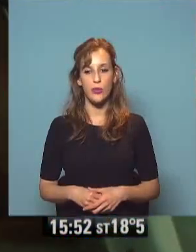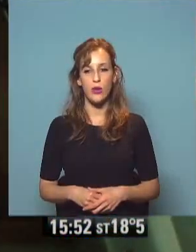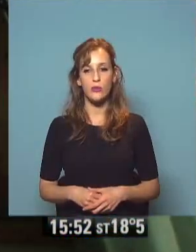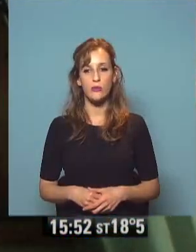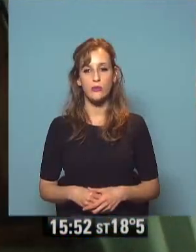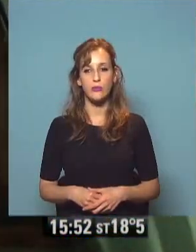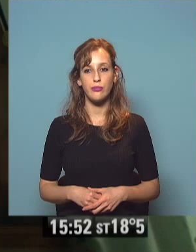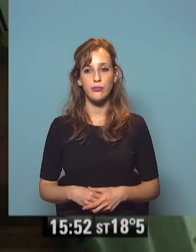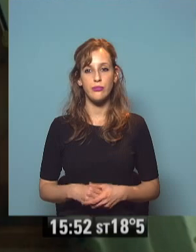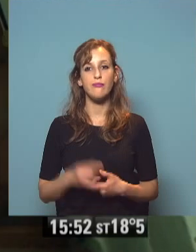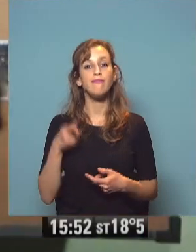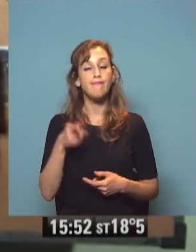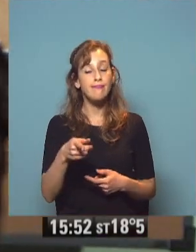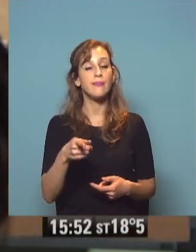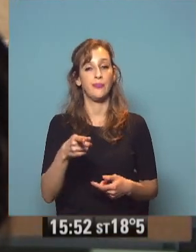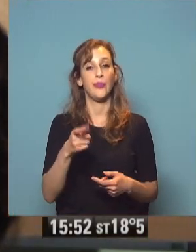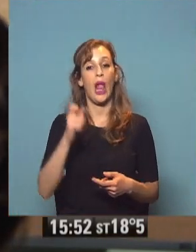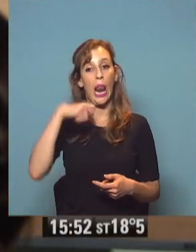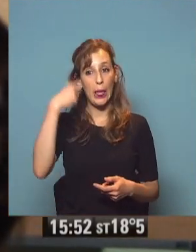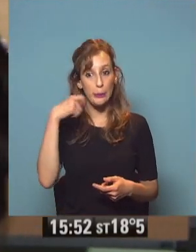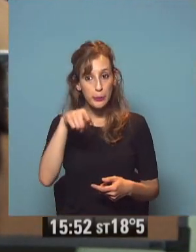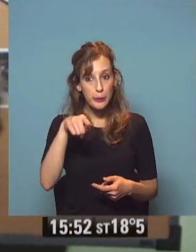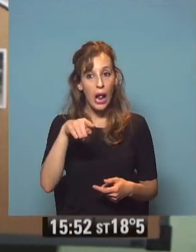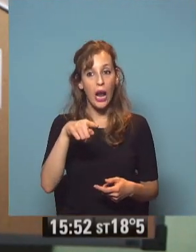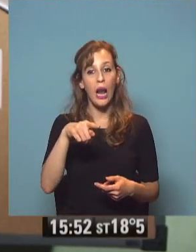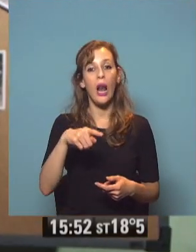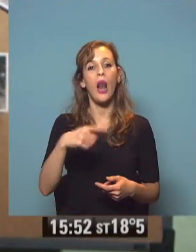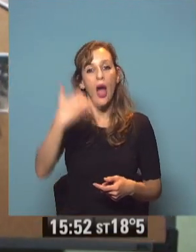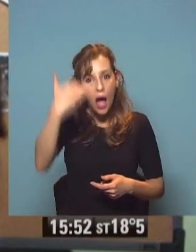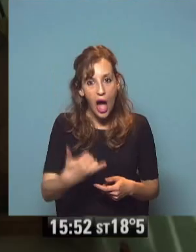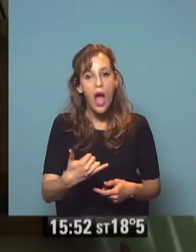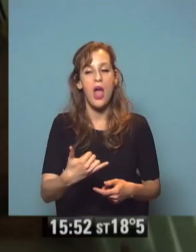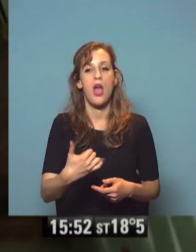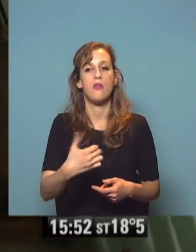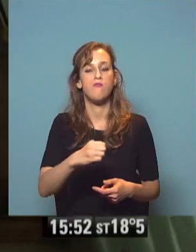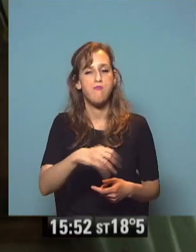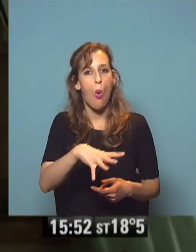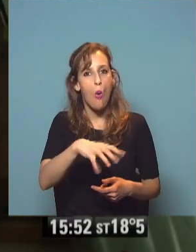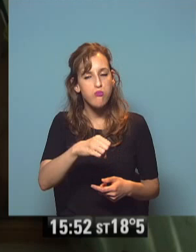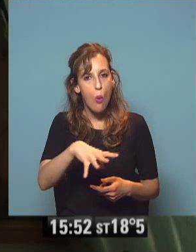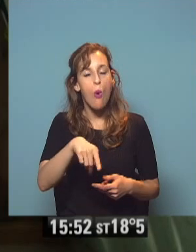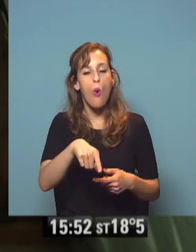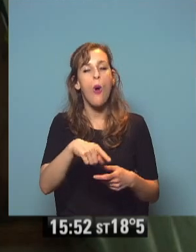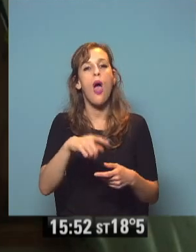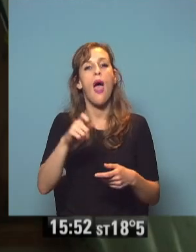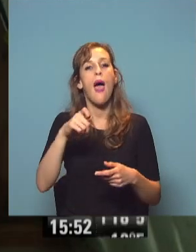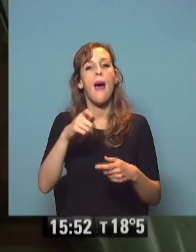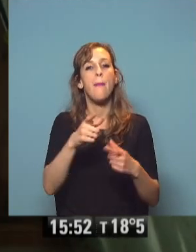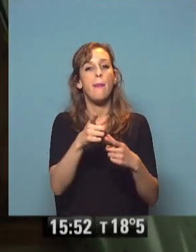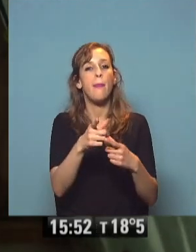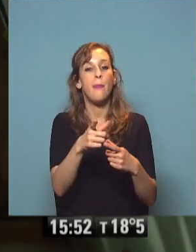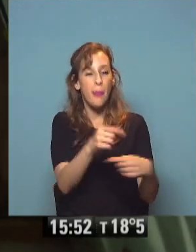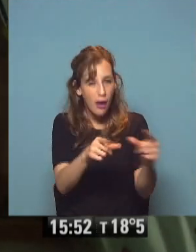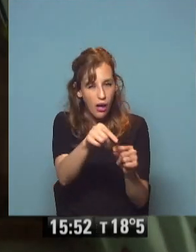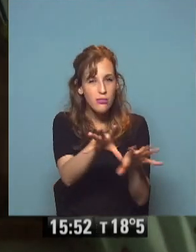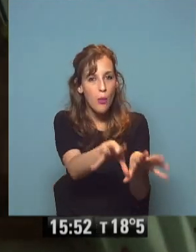Las anémonas y las medusas son animales que, además de tener esos tentáculos por donde atrapan el plancton, los alimentos que están en el agua, tienen una cavidad